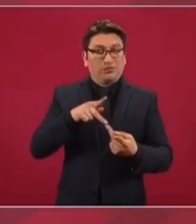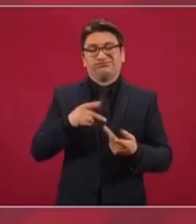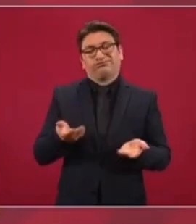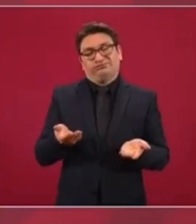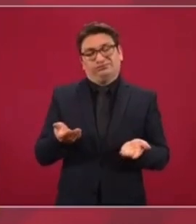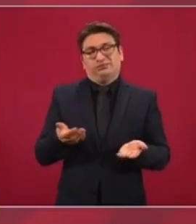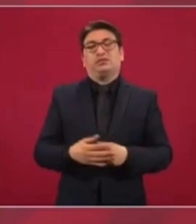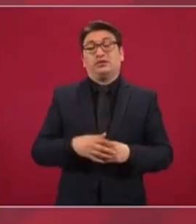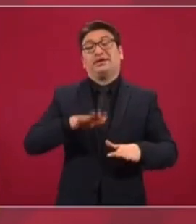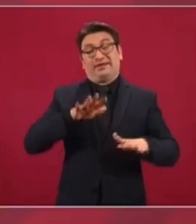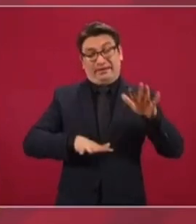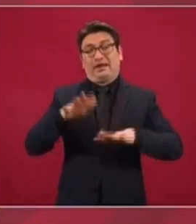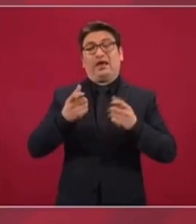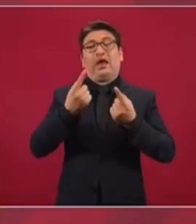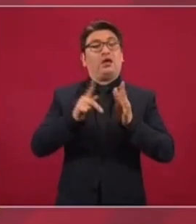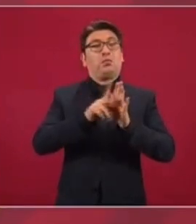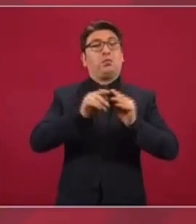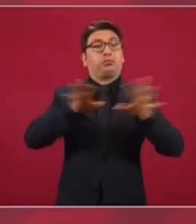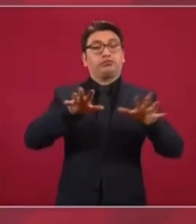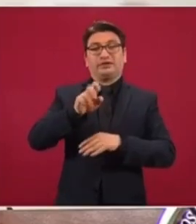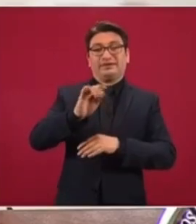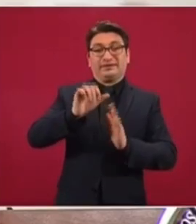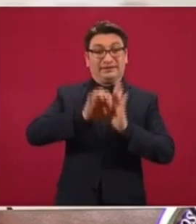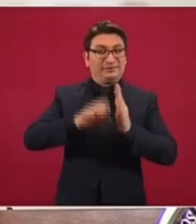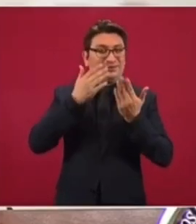veces algunas actúan sin ética.